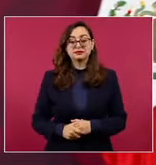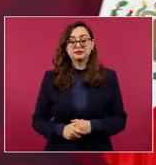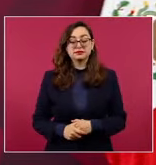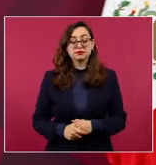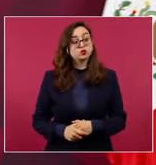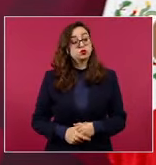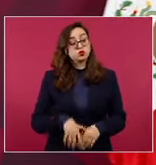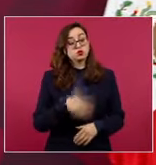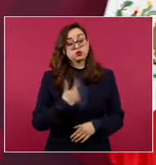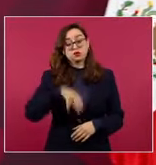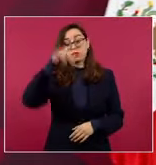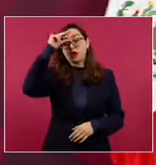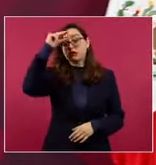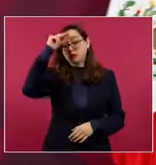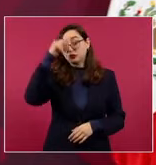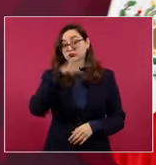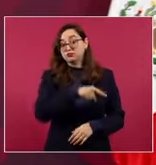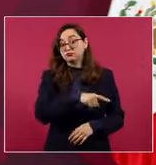Y así